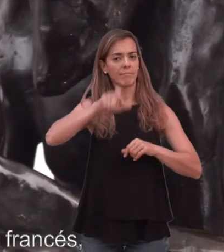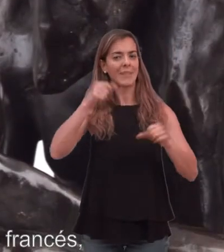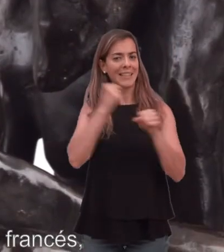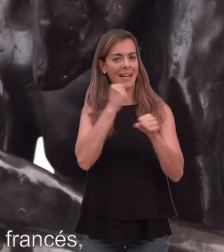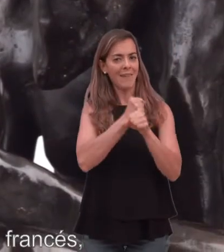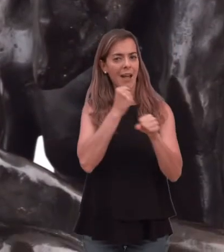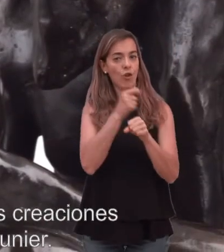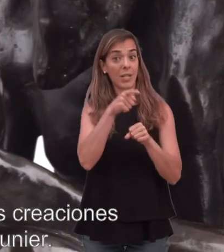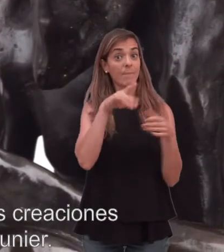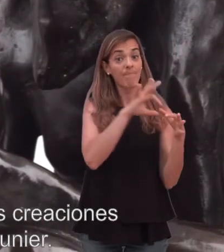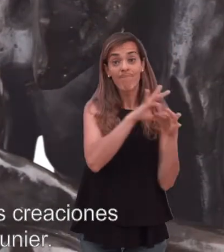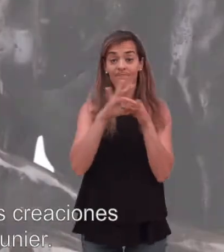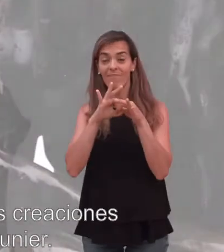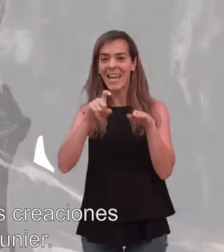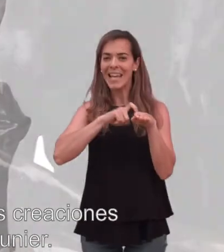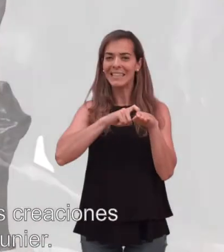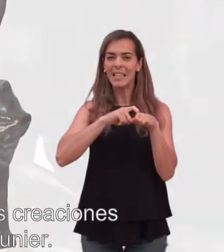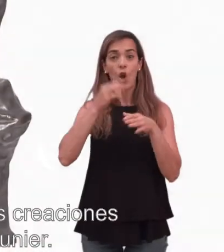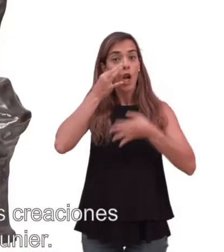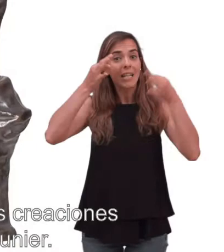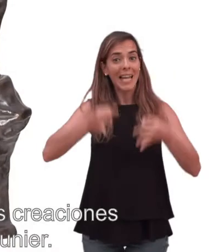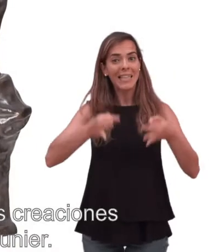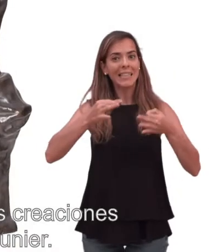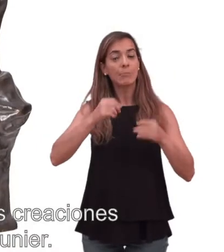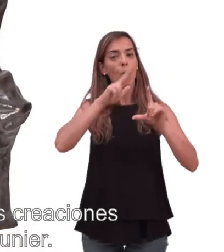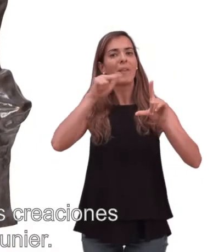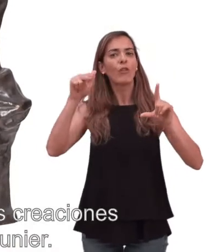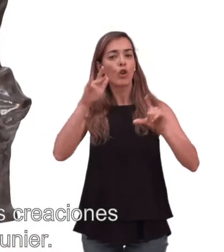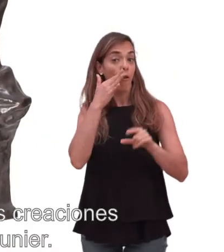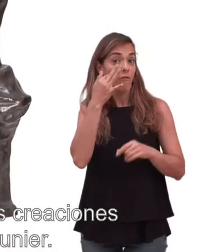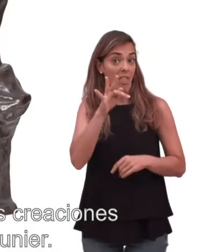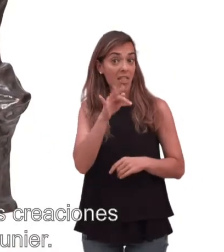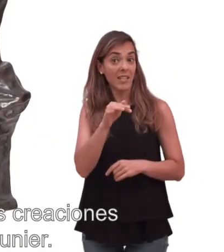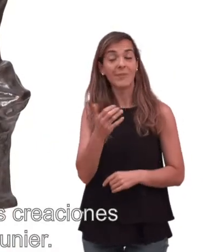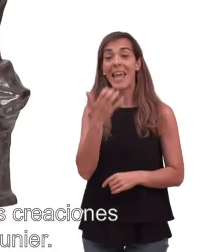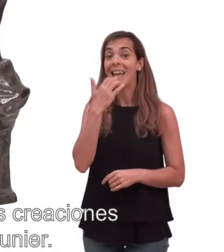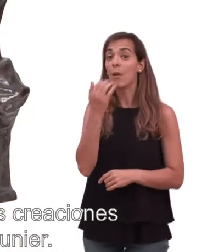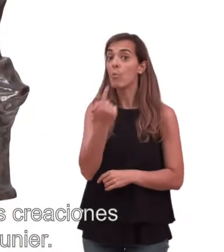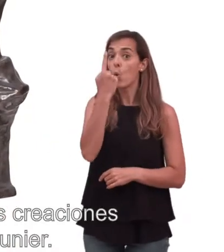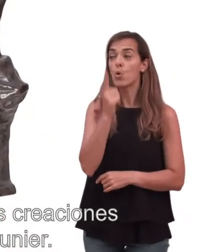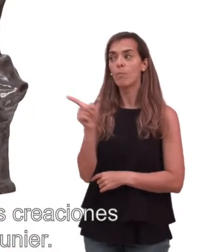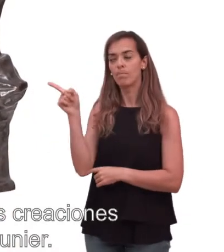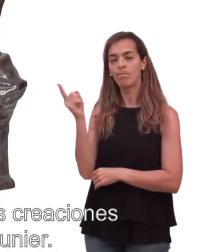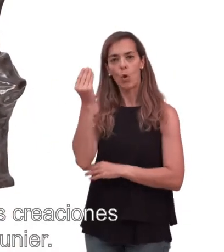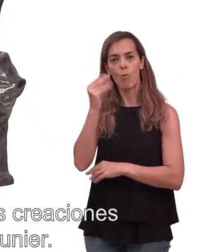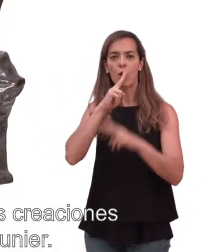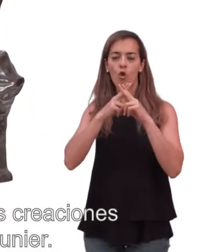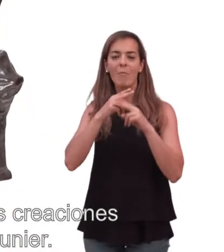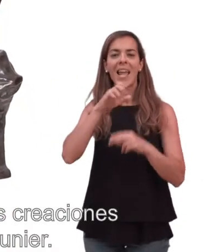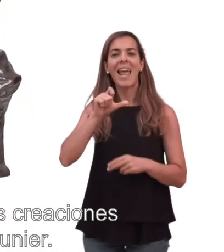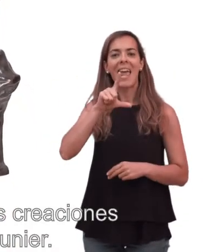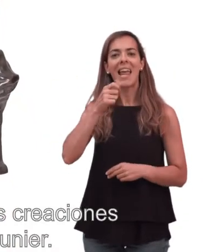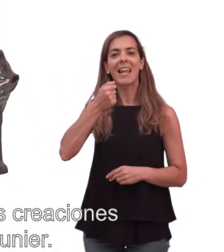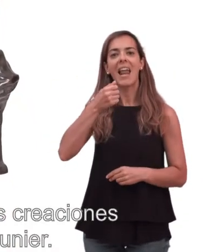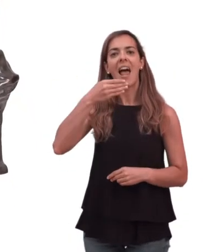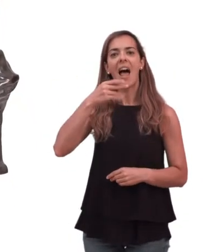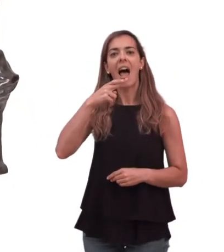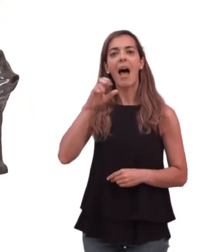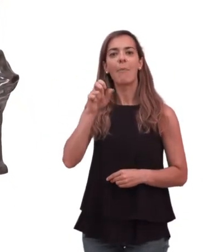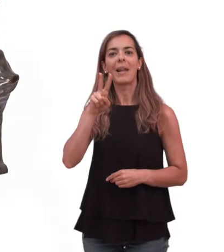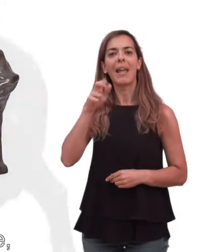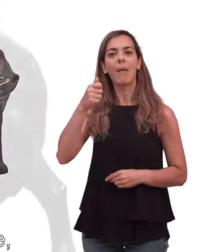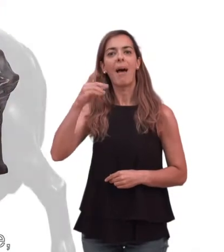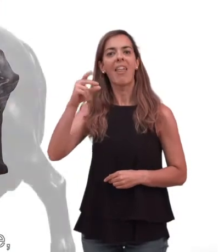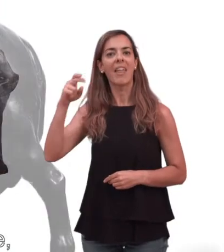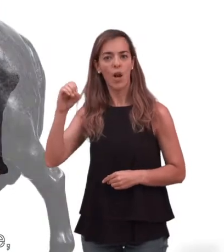francés, El abrevadero es una de las icónicas creaciones del artista belga Constantin Meunier.